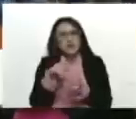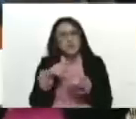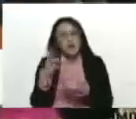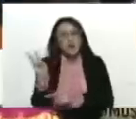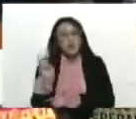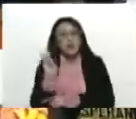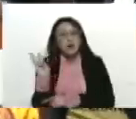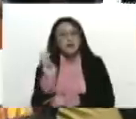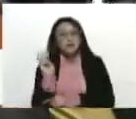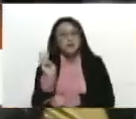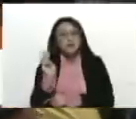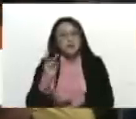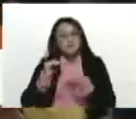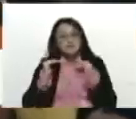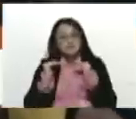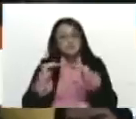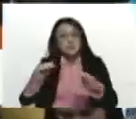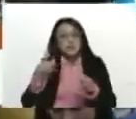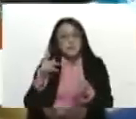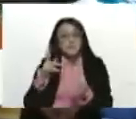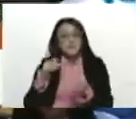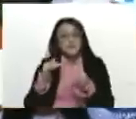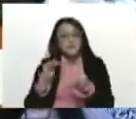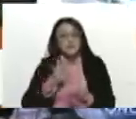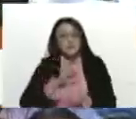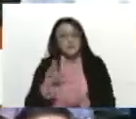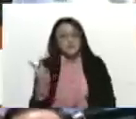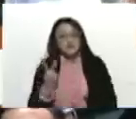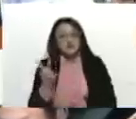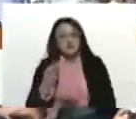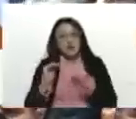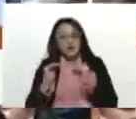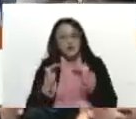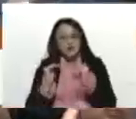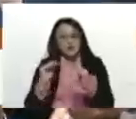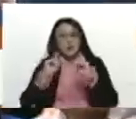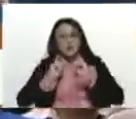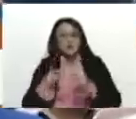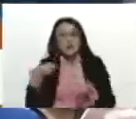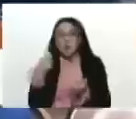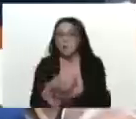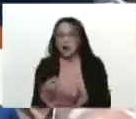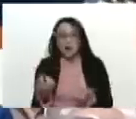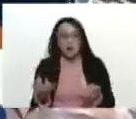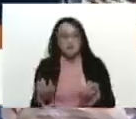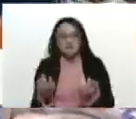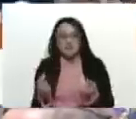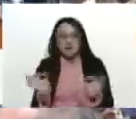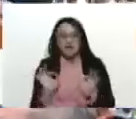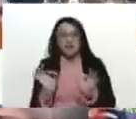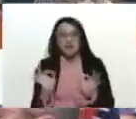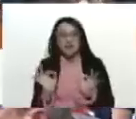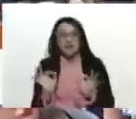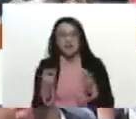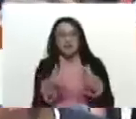están asfaltados con petróleo con asfalto venezolano del cual no pagaron ni un centavo